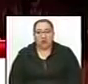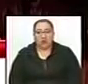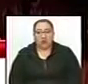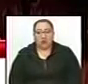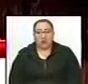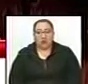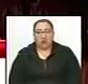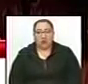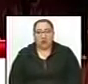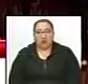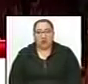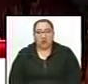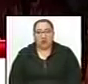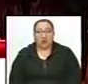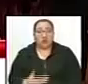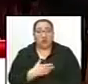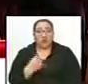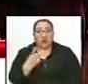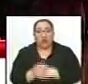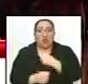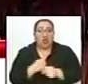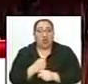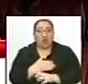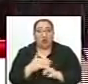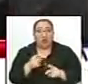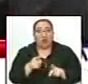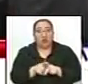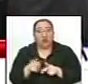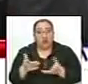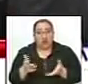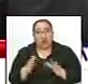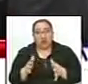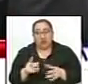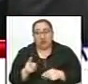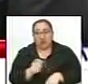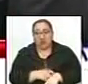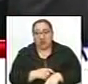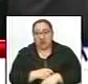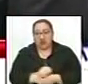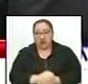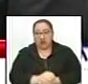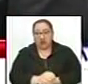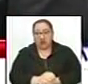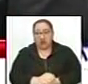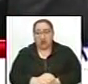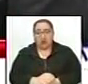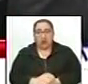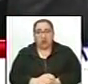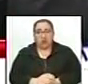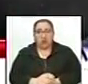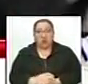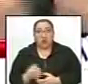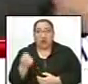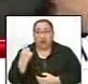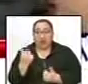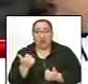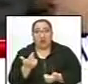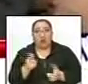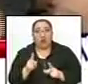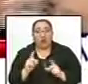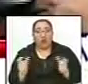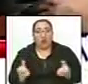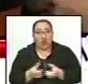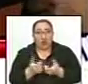Gente, estamos acá 2 años y medio. Considero que usted también está más o menos ese periodo. Hemos entrado juntos. Y entiendo bien que cuando